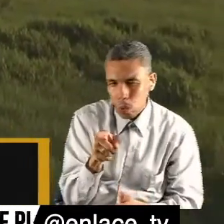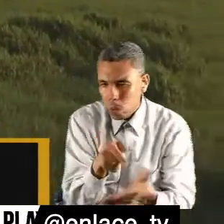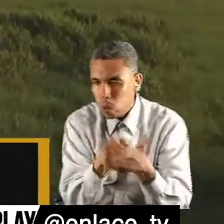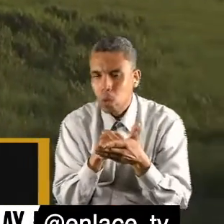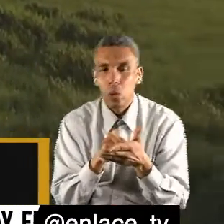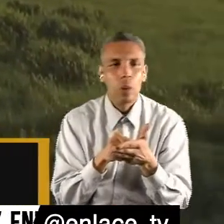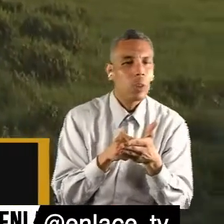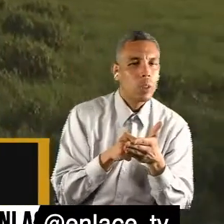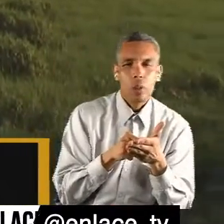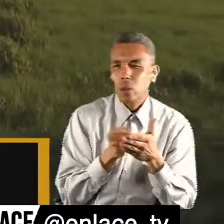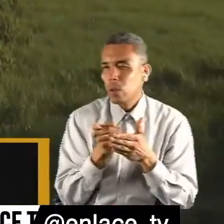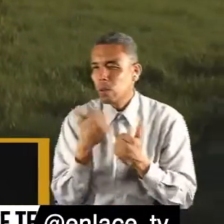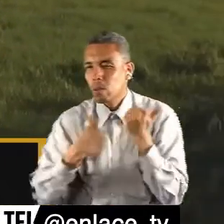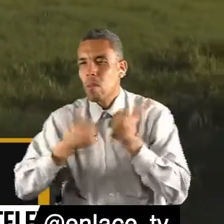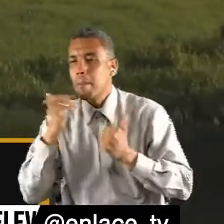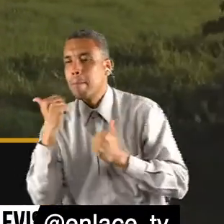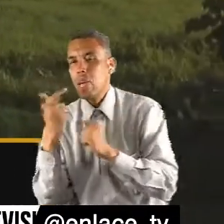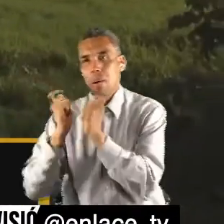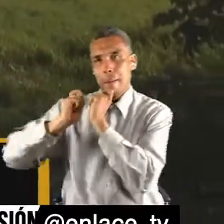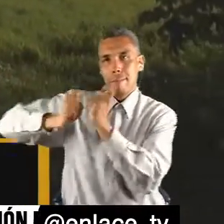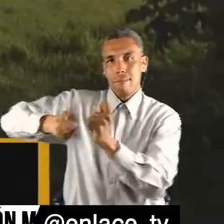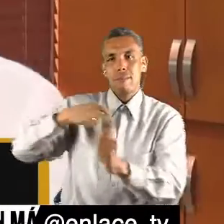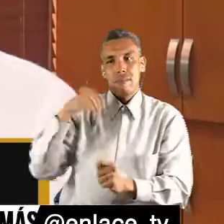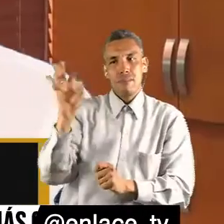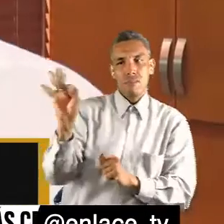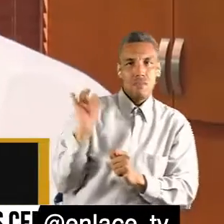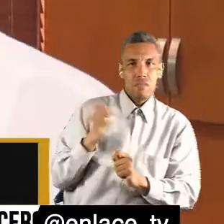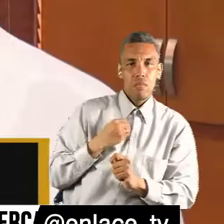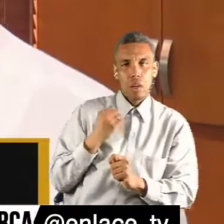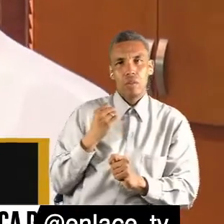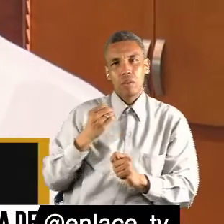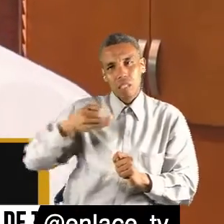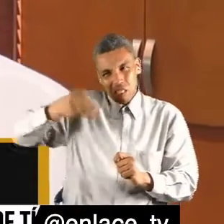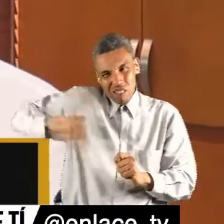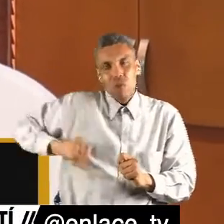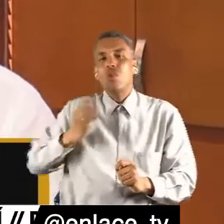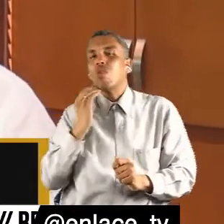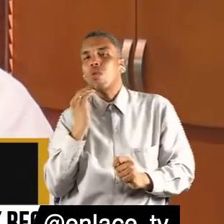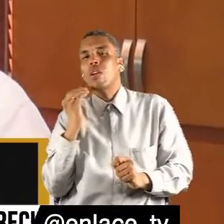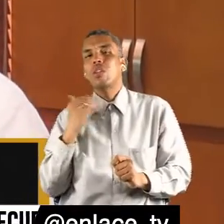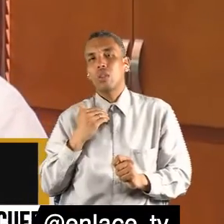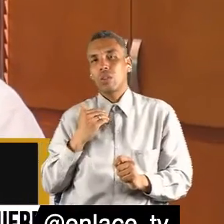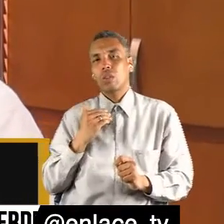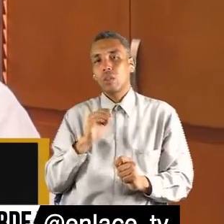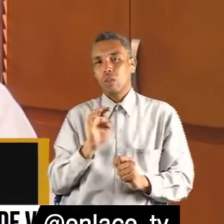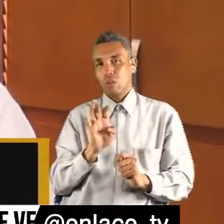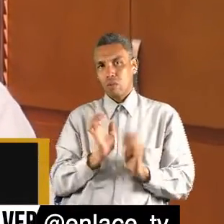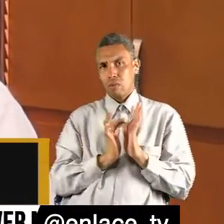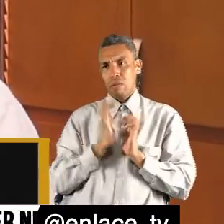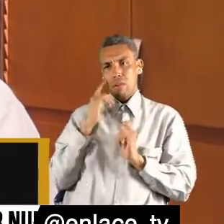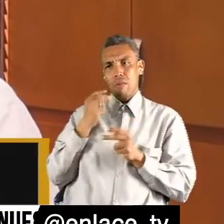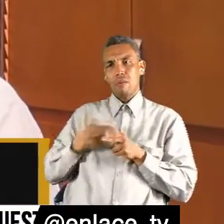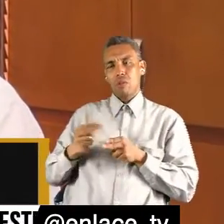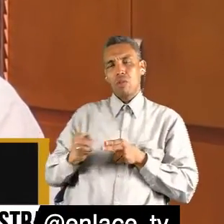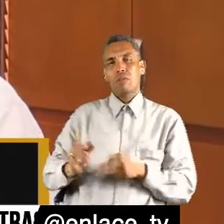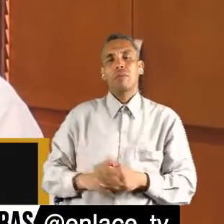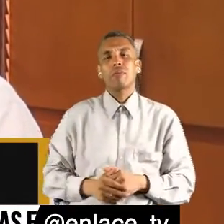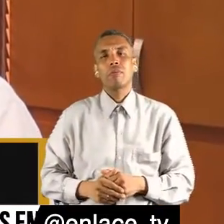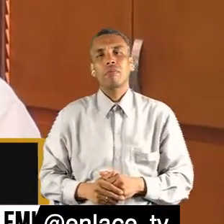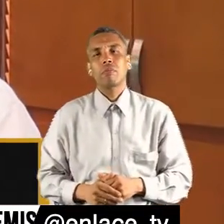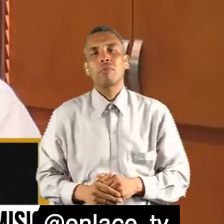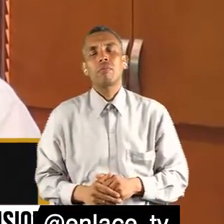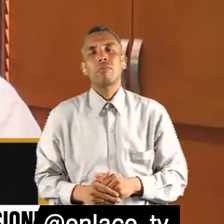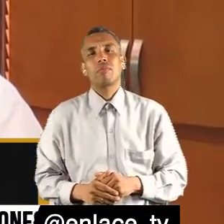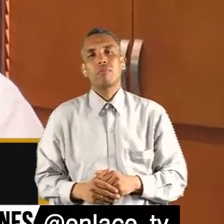adjudicar la obra en la primera quincena del próximo mes de julio. El día sábado 9 de abril salió en un periódico nacional,